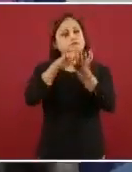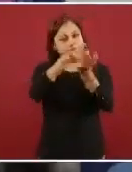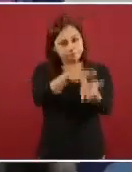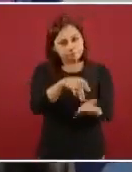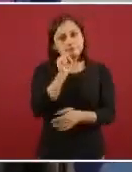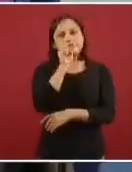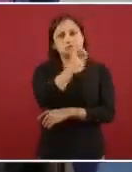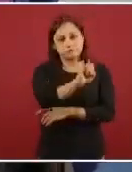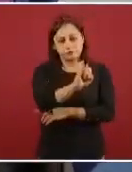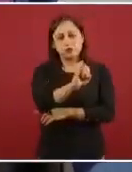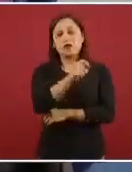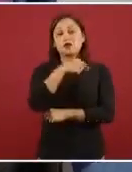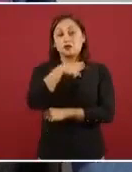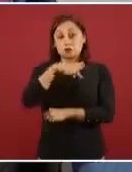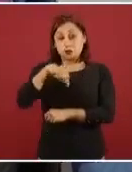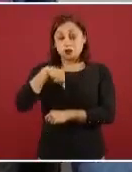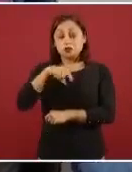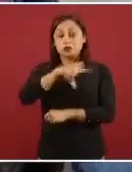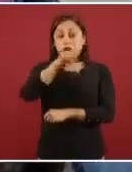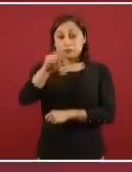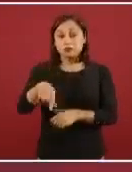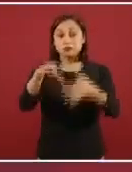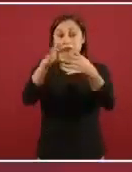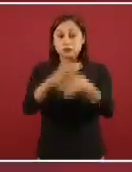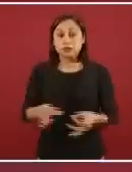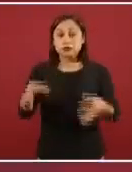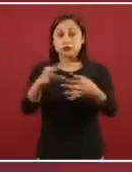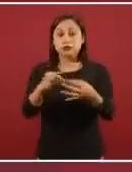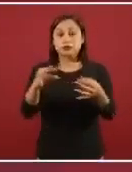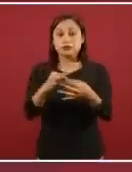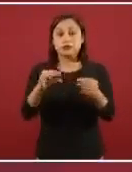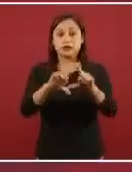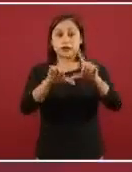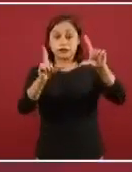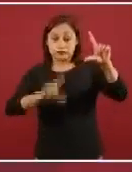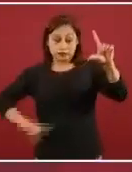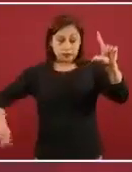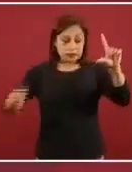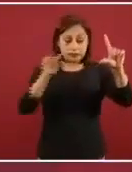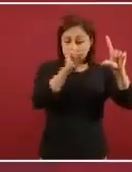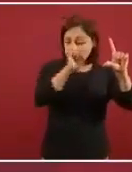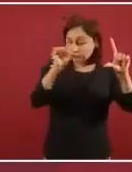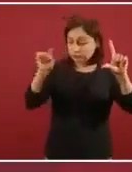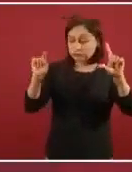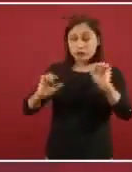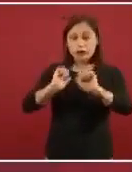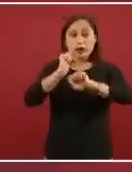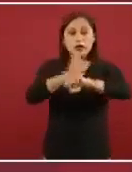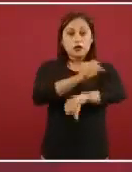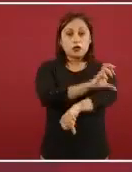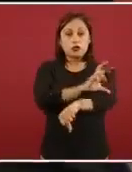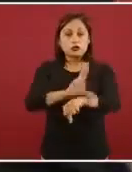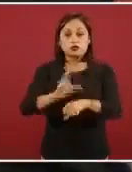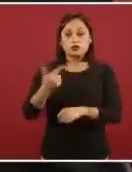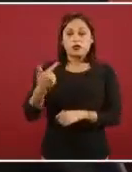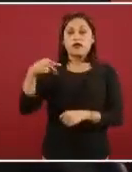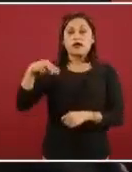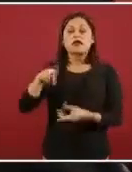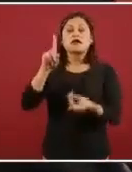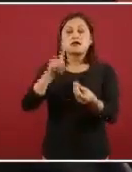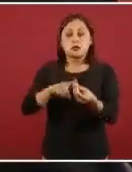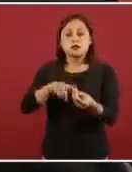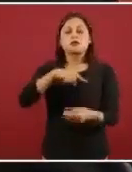les informemos sobre dónde están las coordinaciones, vamos a hacer un informe general sobre el